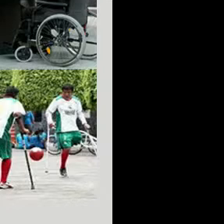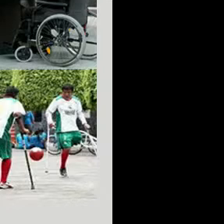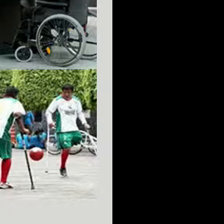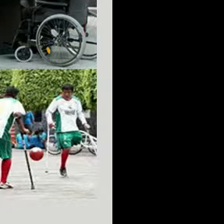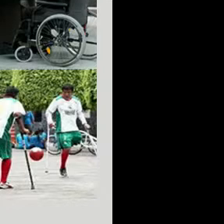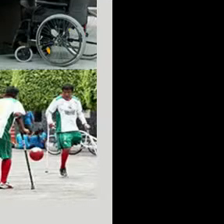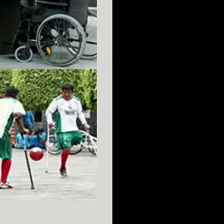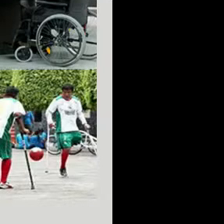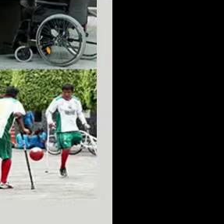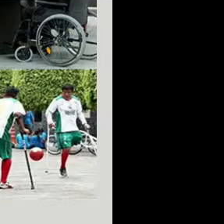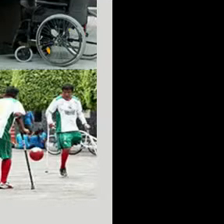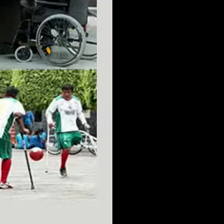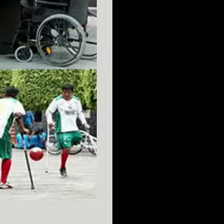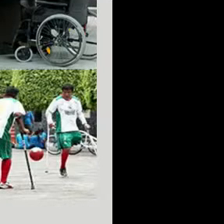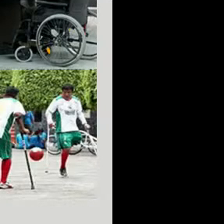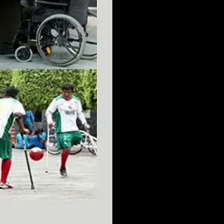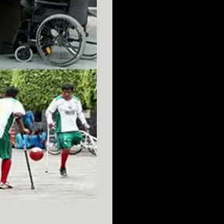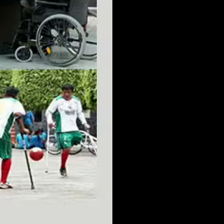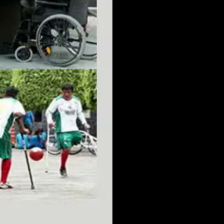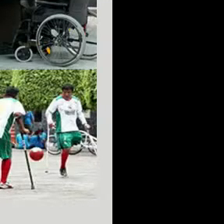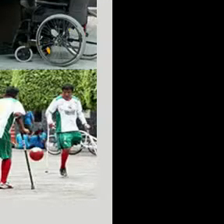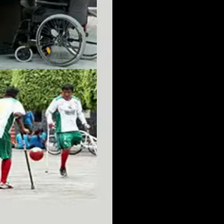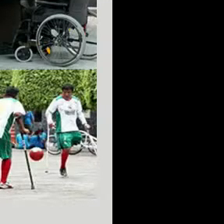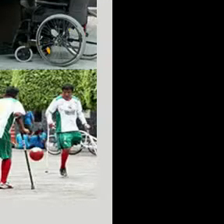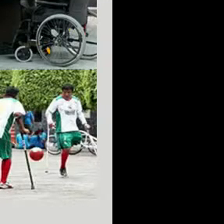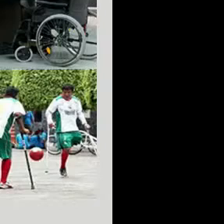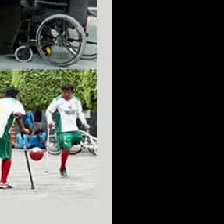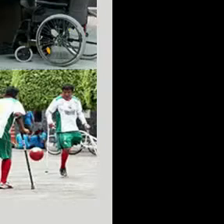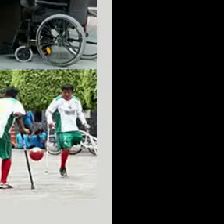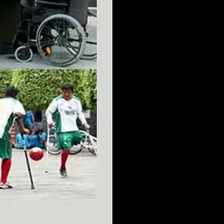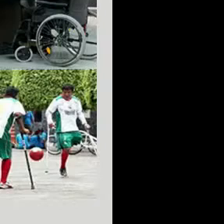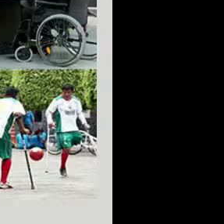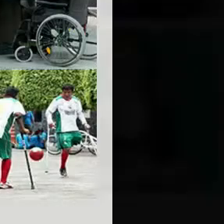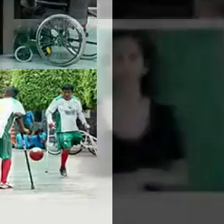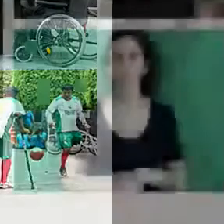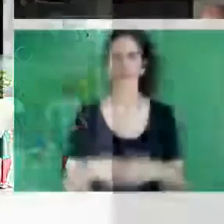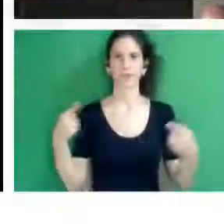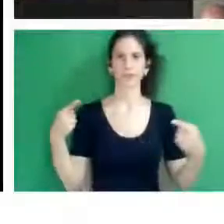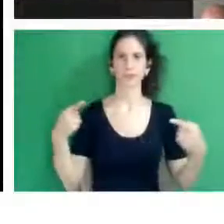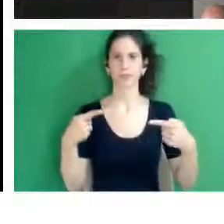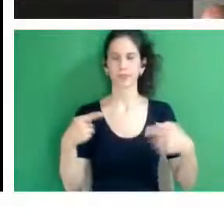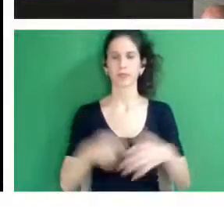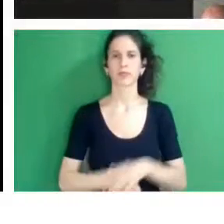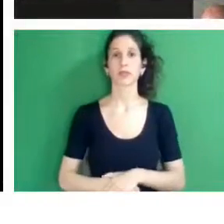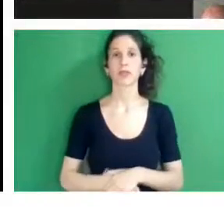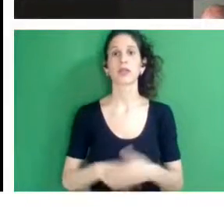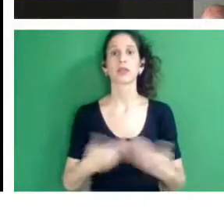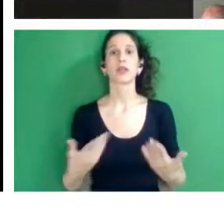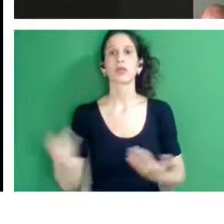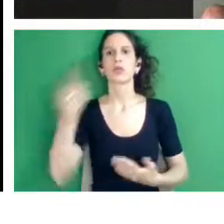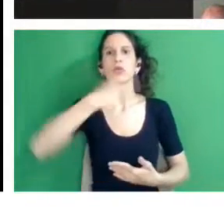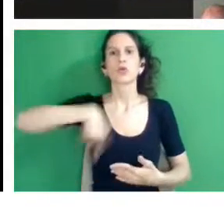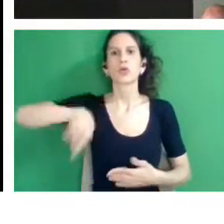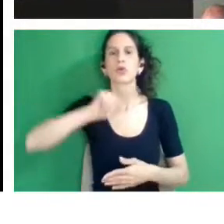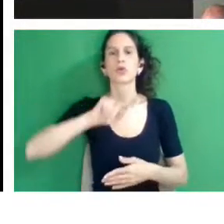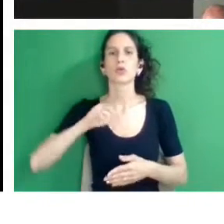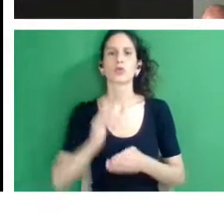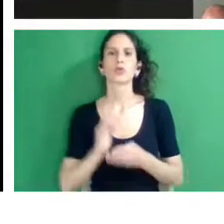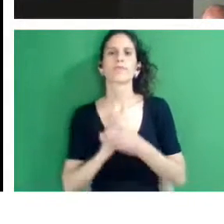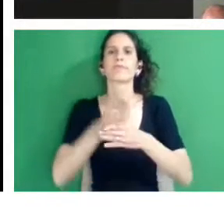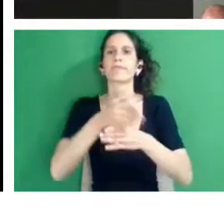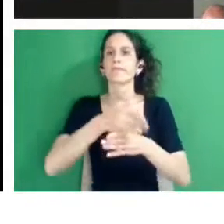podamos desarrollar adecuadamente nuestras actividades diarias y se nos asigne recursos necesarios para mejorar la calidad de vida de las personas con